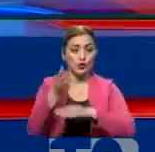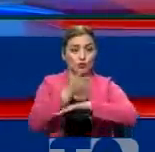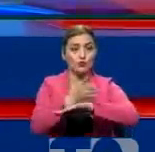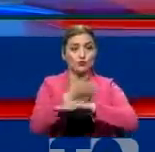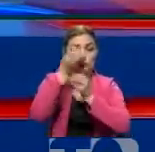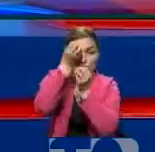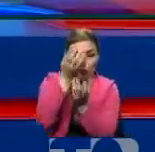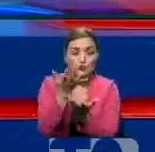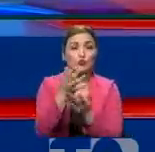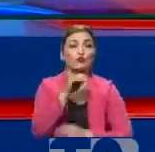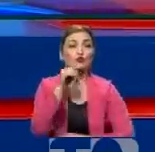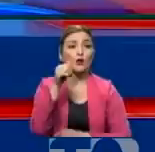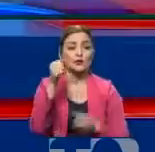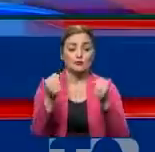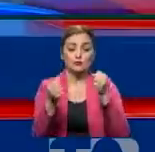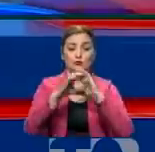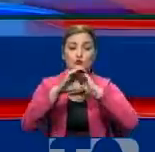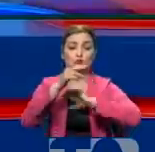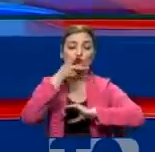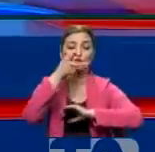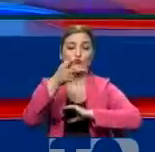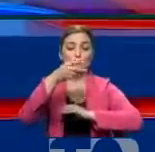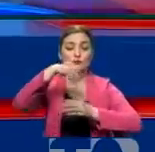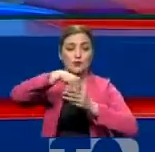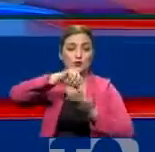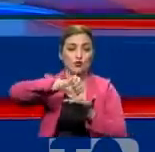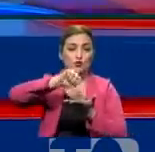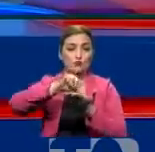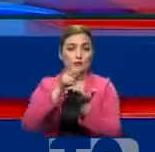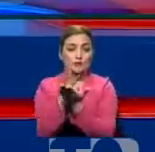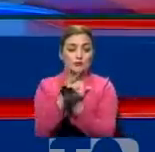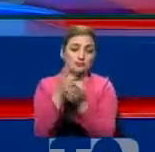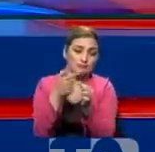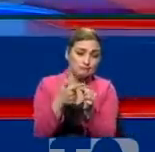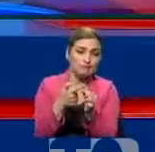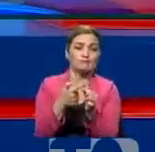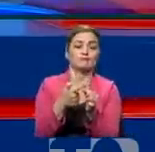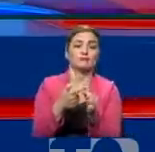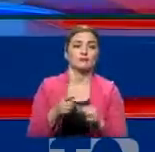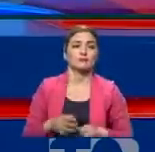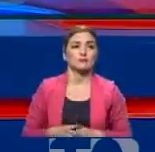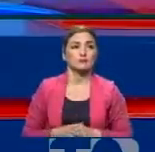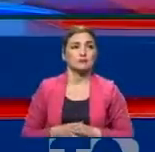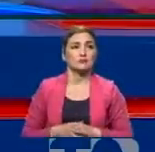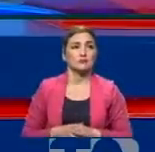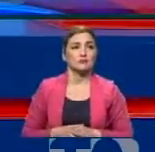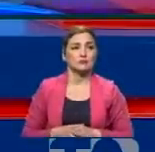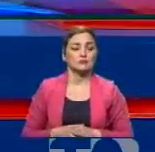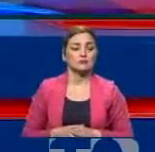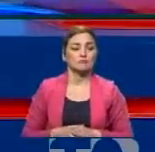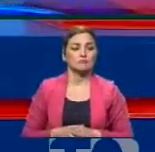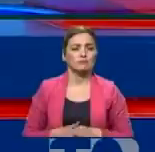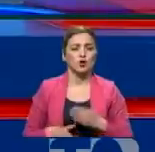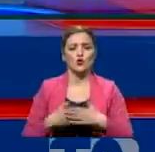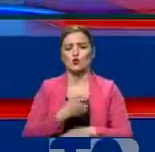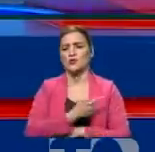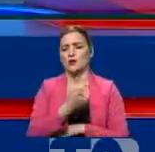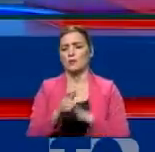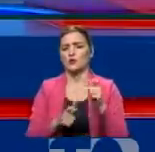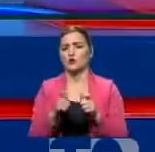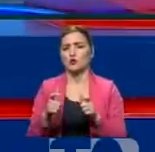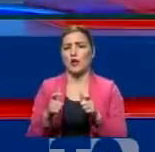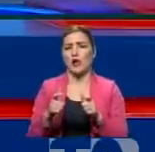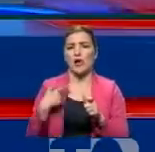les contamos que la falta de transporte público tanto en la ciudad como en terminales terrestres en Quito pues alteró y como estamos viendo pues la rutina de los ciudadanos